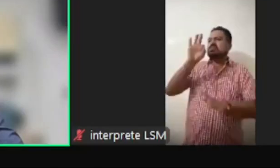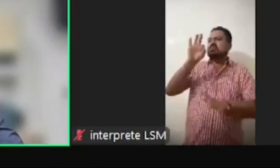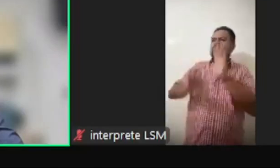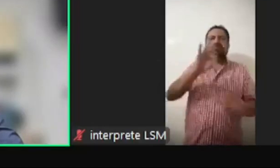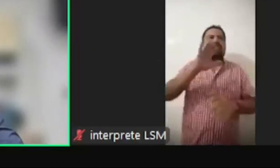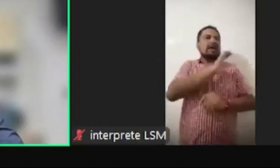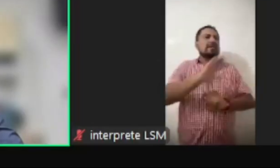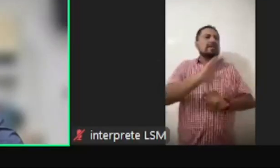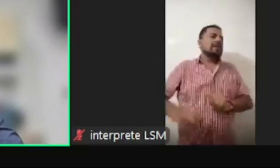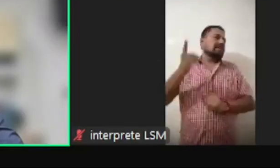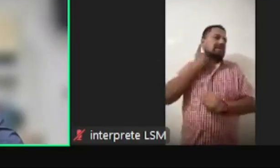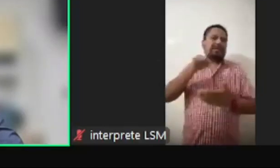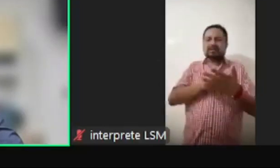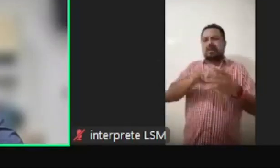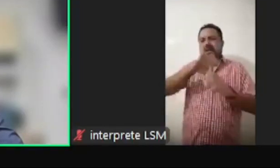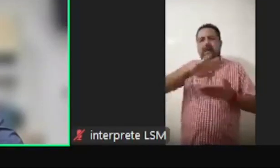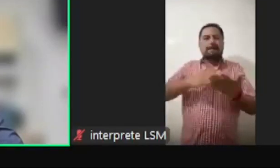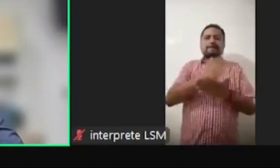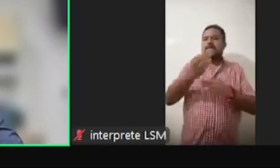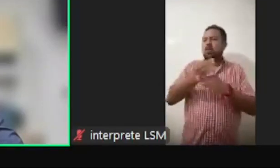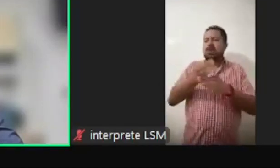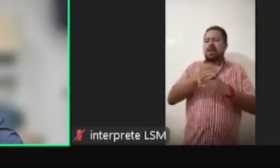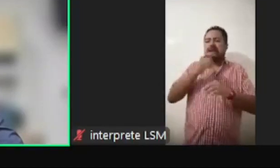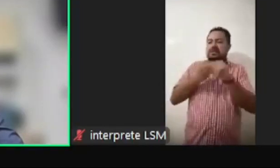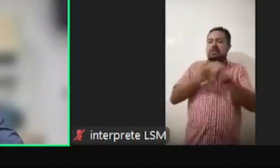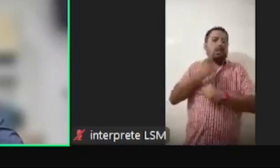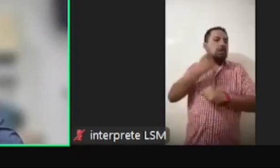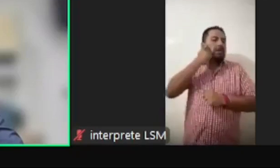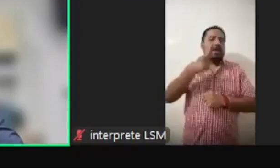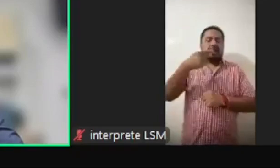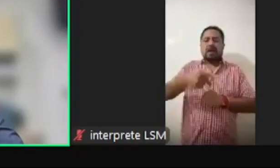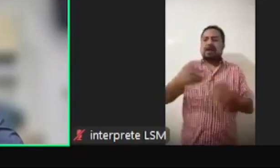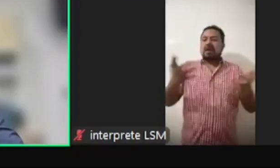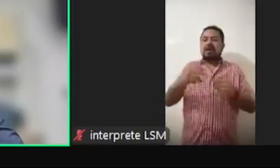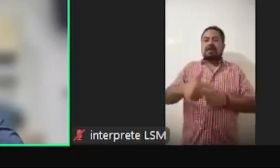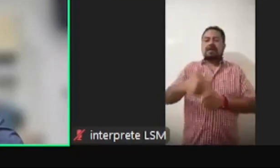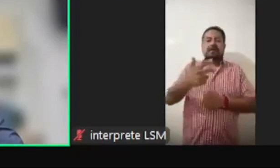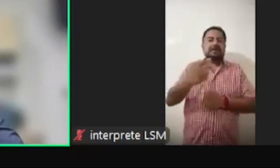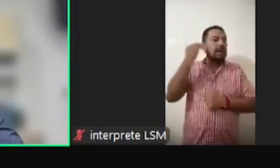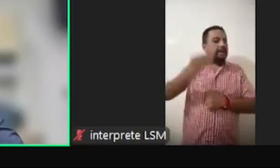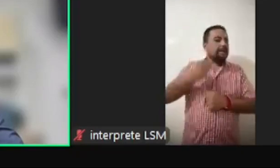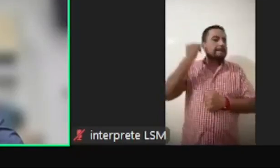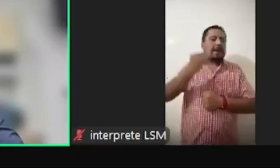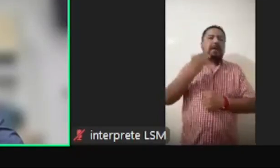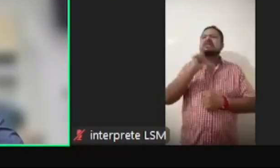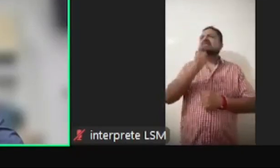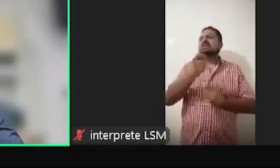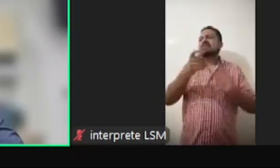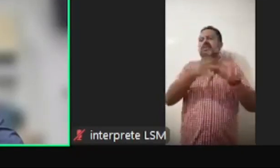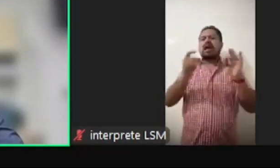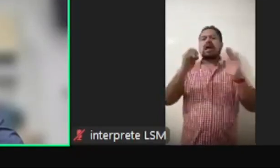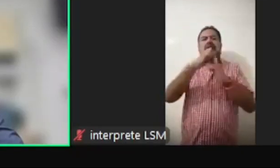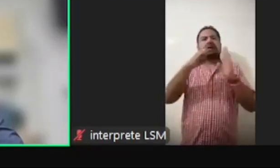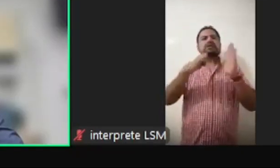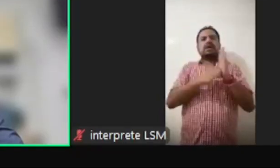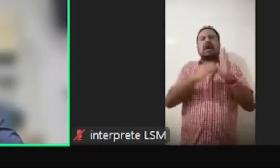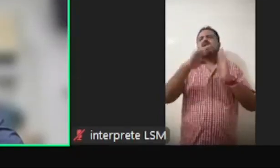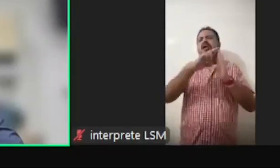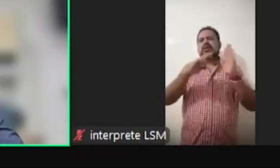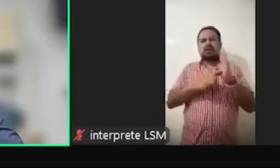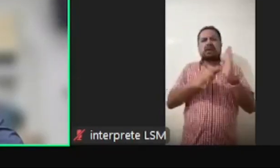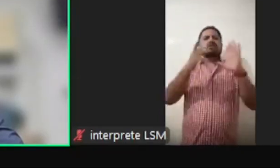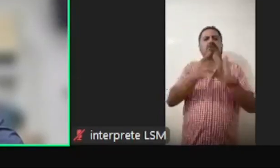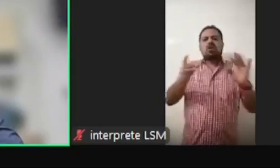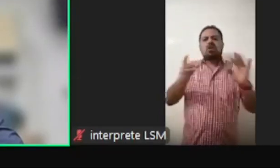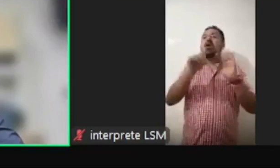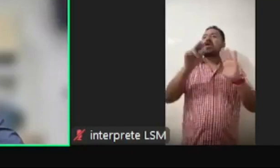representación proporcional de Morena en el estado de Guerrero, realizado el 13 de marzo, teniendo como sustento los estatutos y el reglamento mencionado, normativa